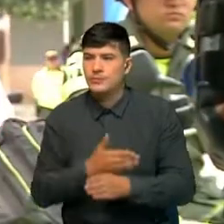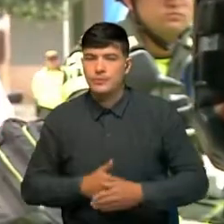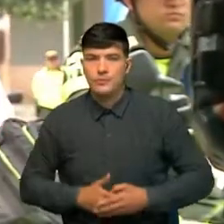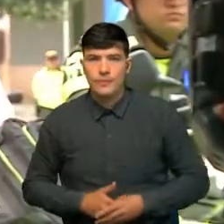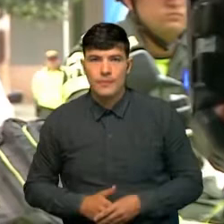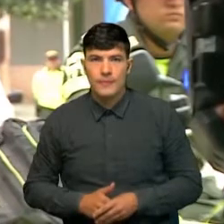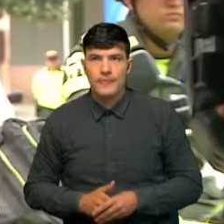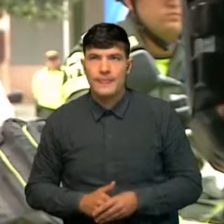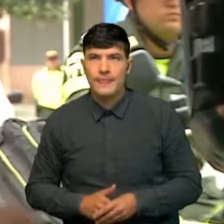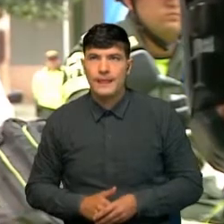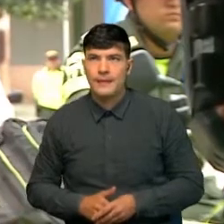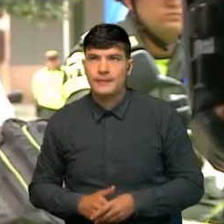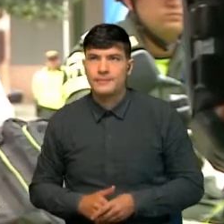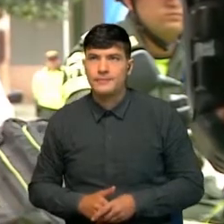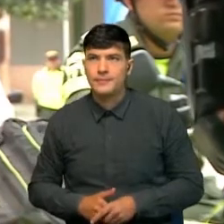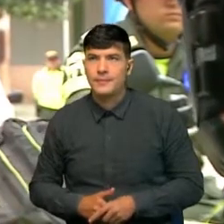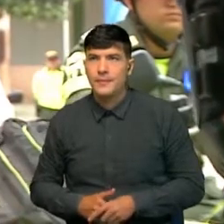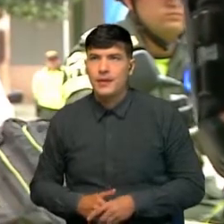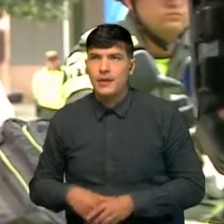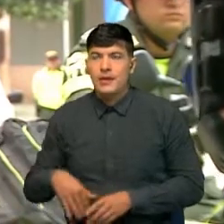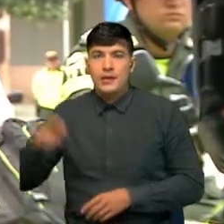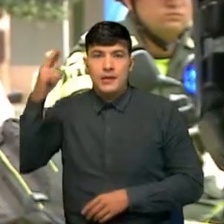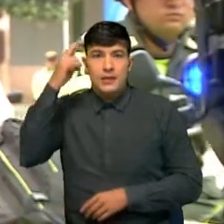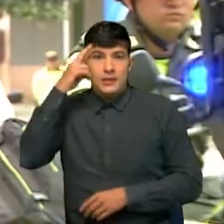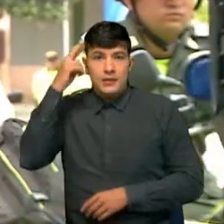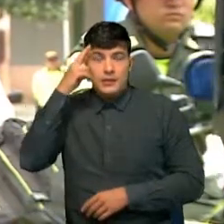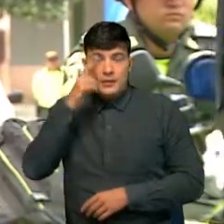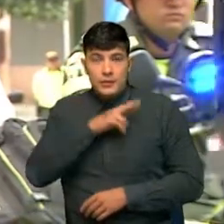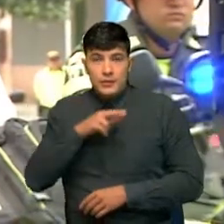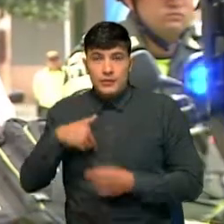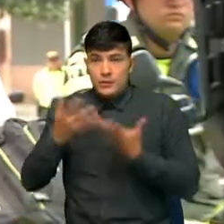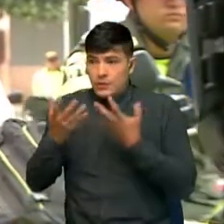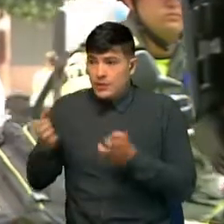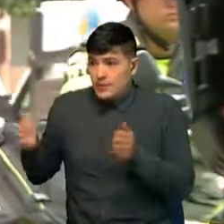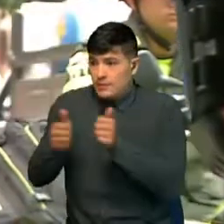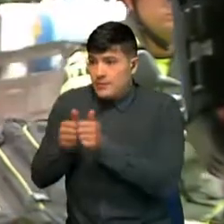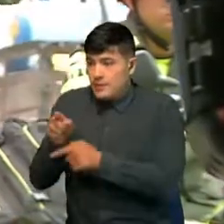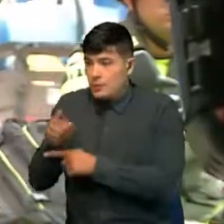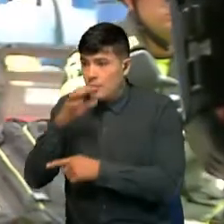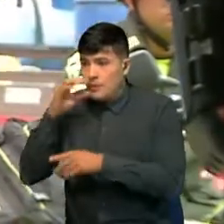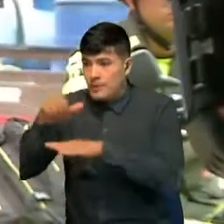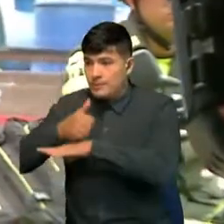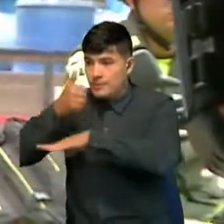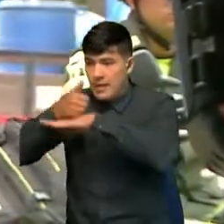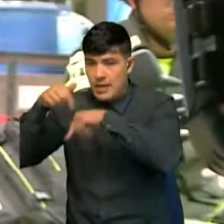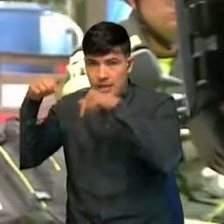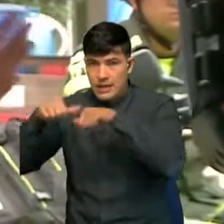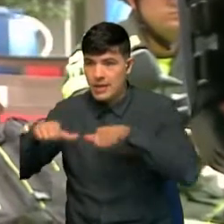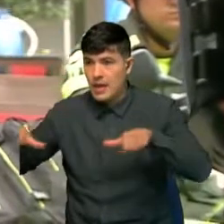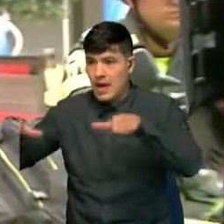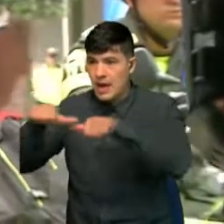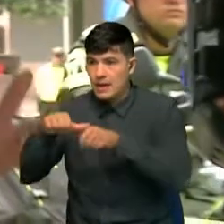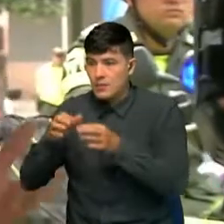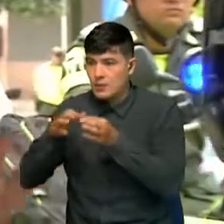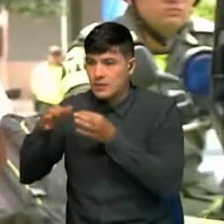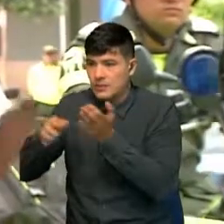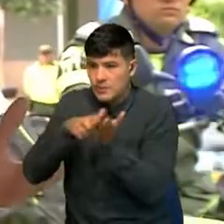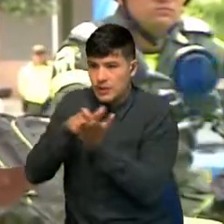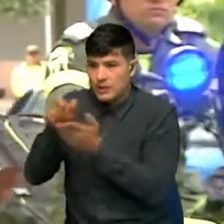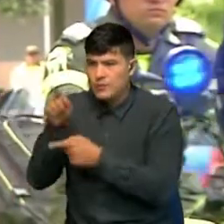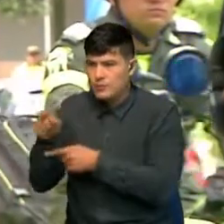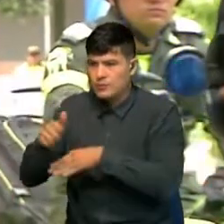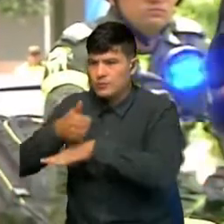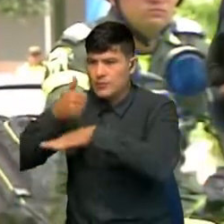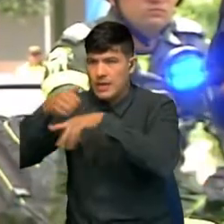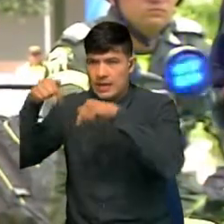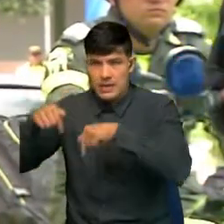¿Mi nombre del calle es? Y por eso hemos querido que Daniel Sasoque, comandante del distrito de Girón, comandante de la policía,